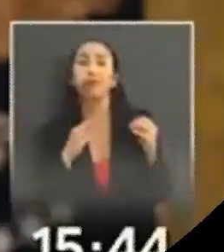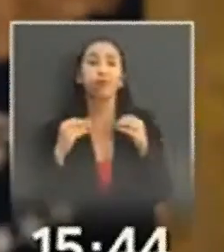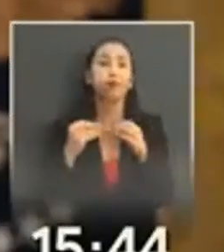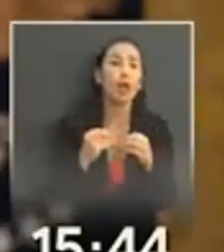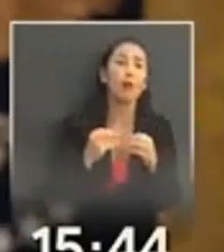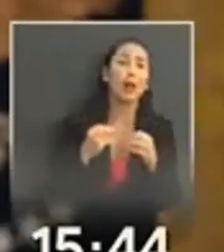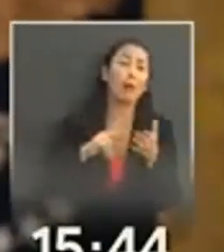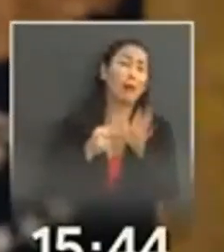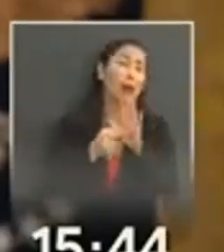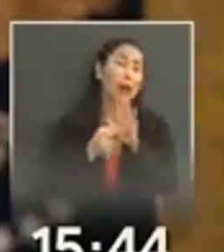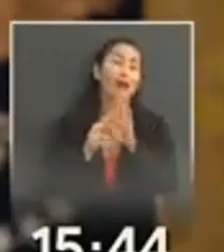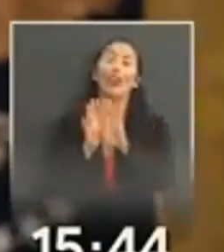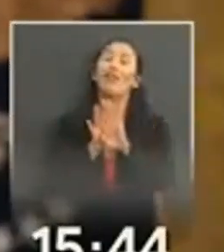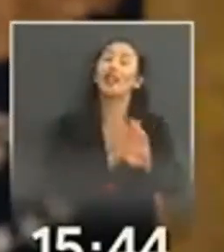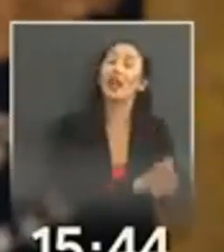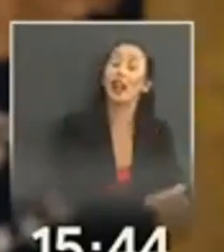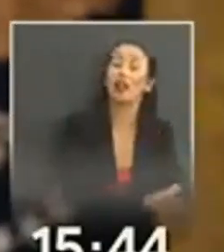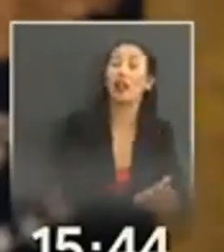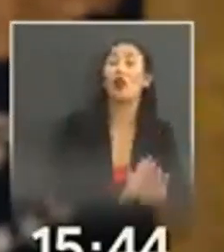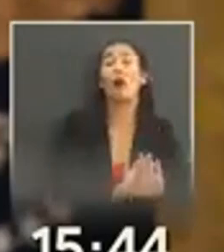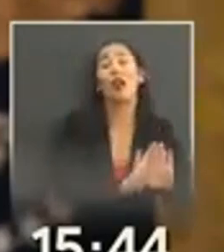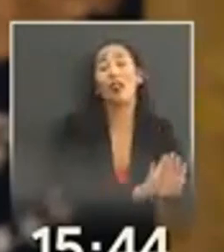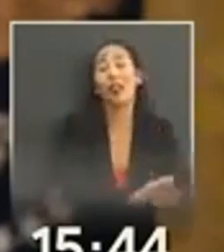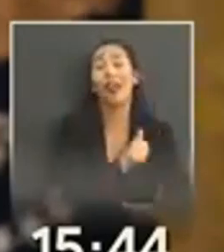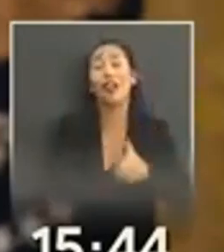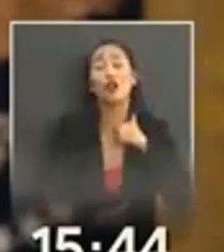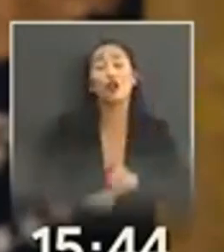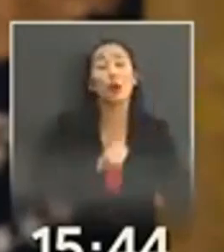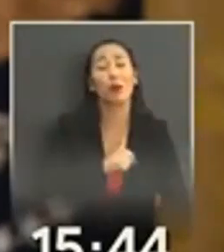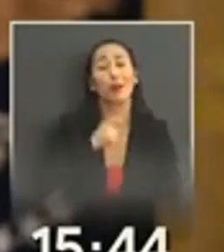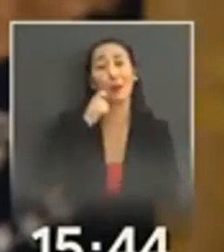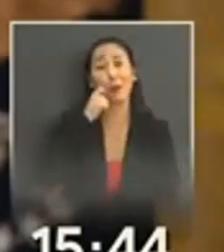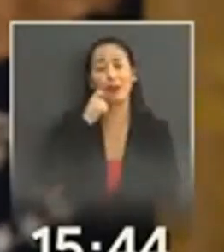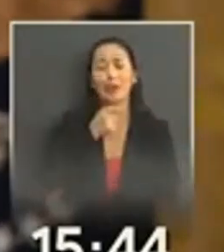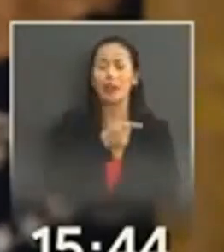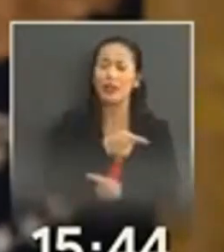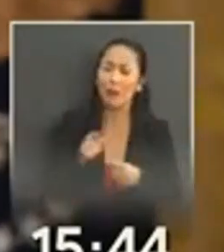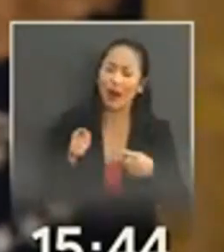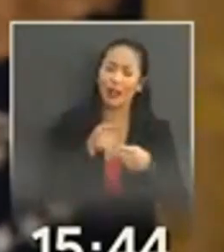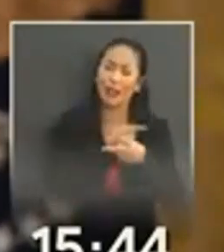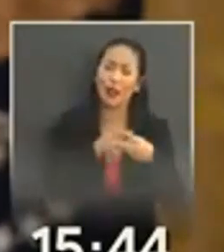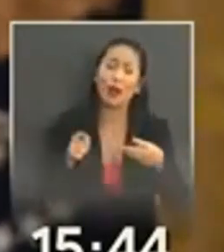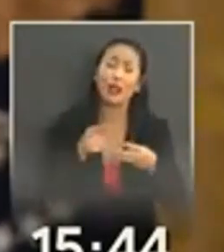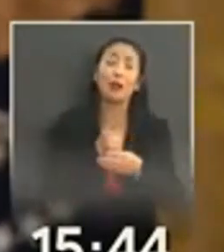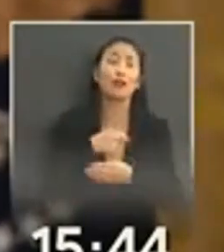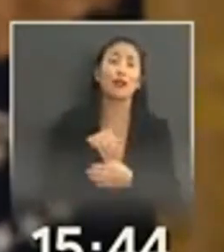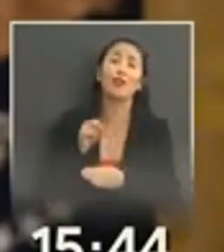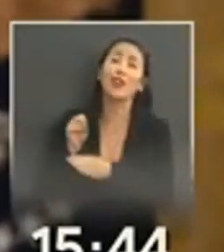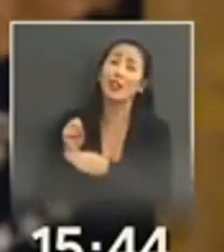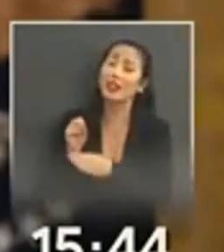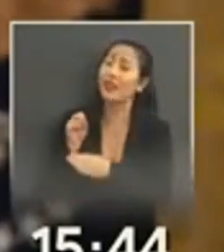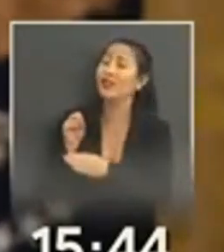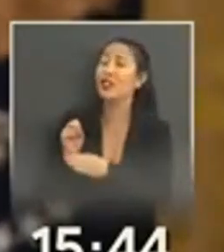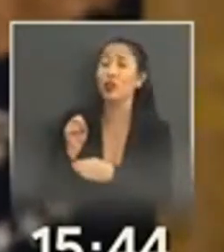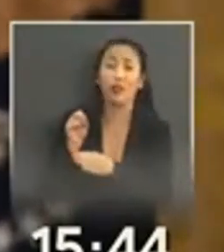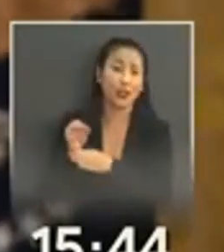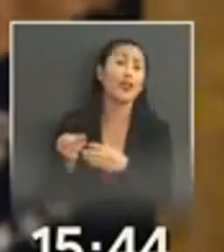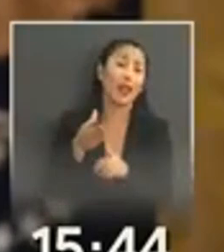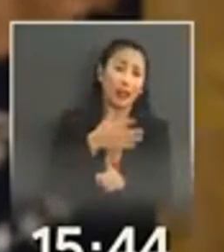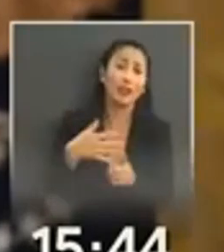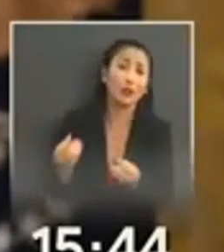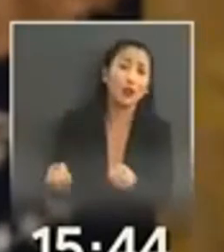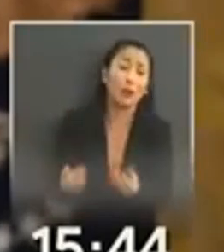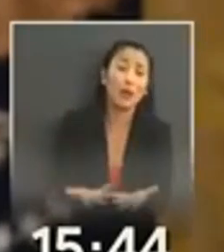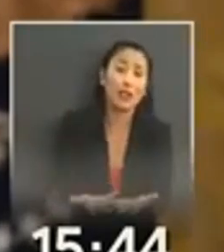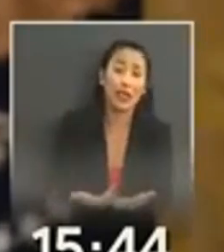Presten atención, mis amigos. Atención a esta información de última hora sobre el país de Venezuela, porque hace algunas horas el presidente estadounidense Joe Biden ha asegurado que se verá